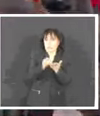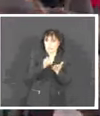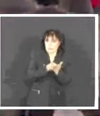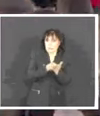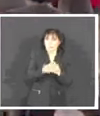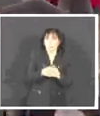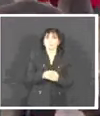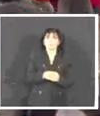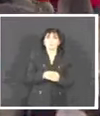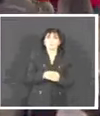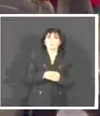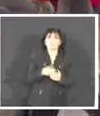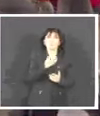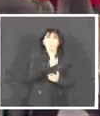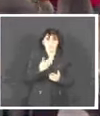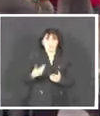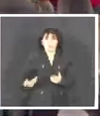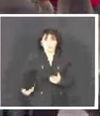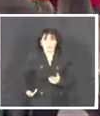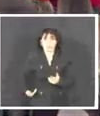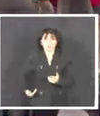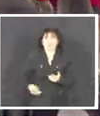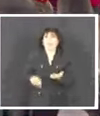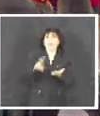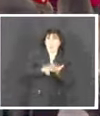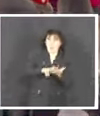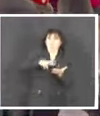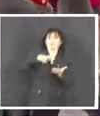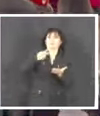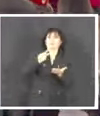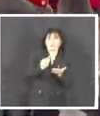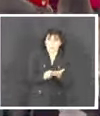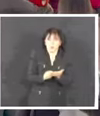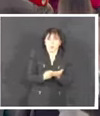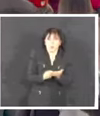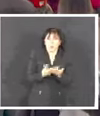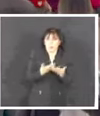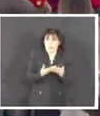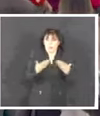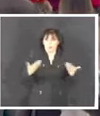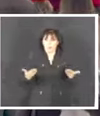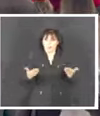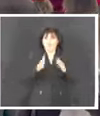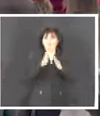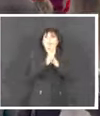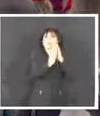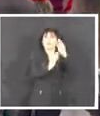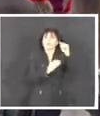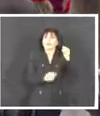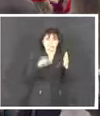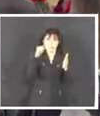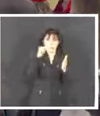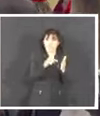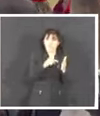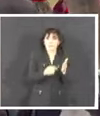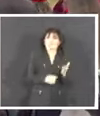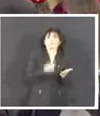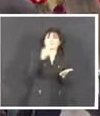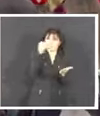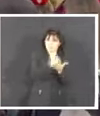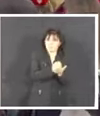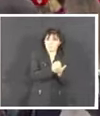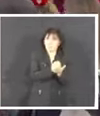El presidente lo aumentó al doble. Y ahora queremos que quede en la Constitución que el aumento al